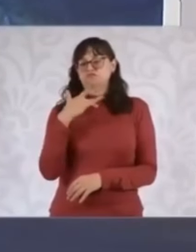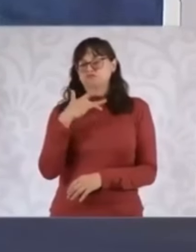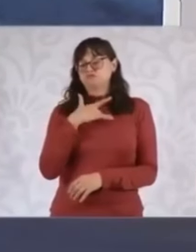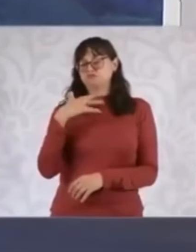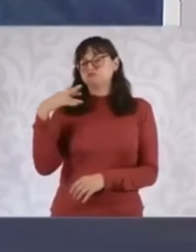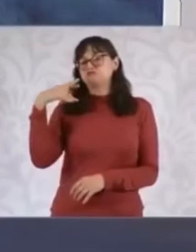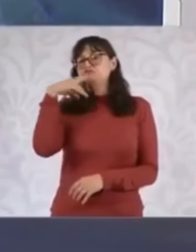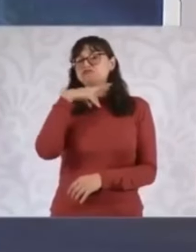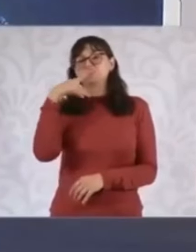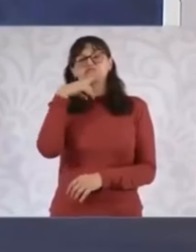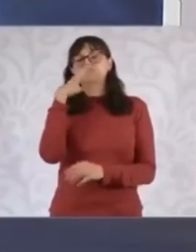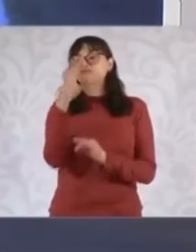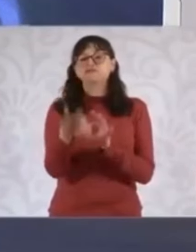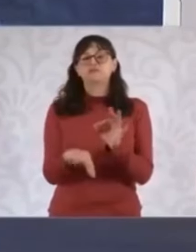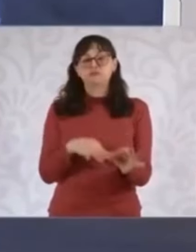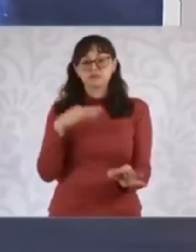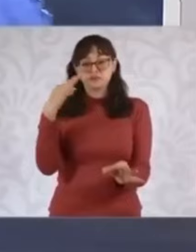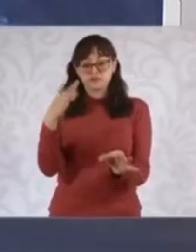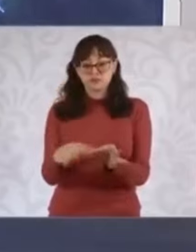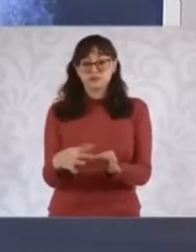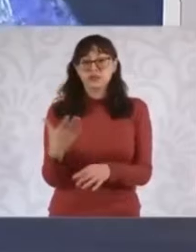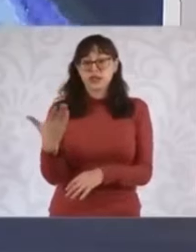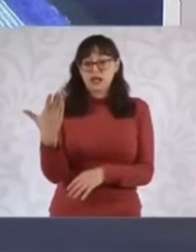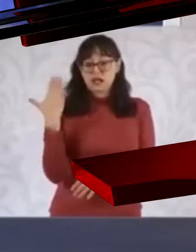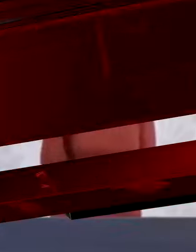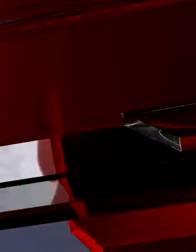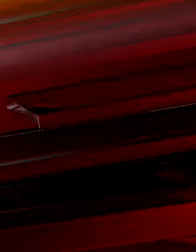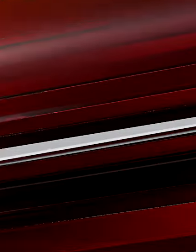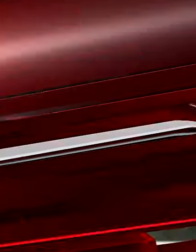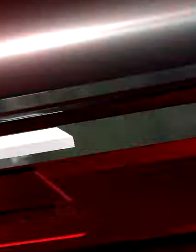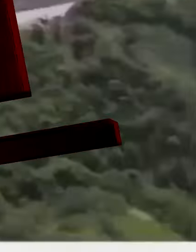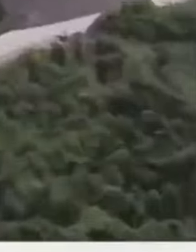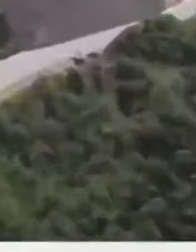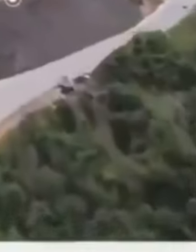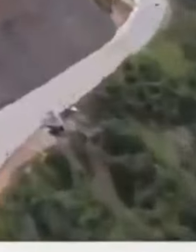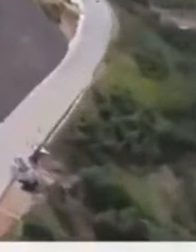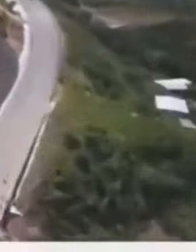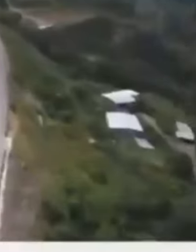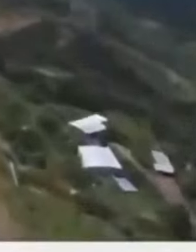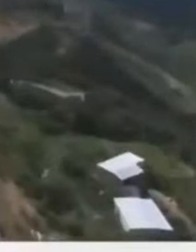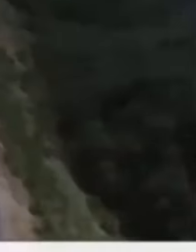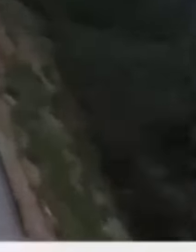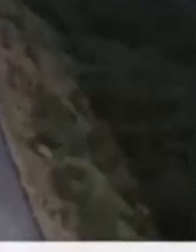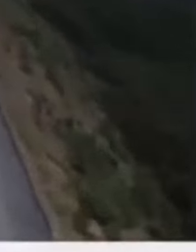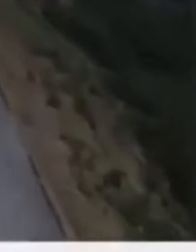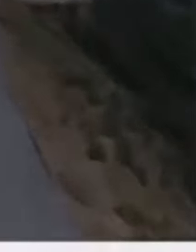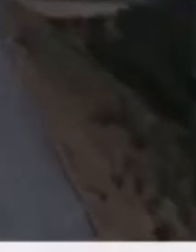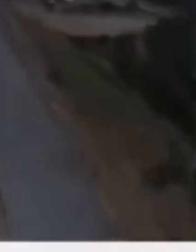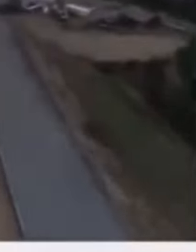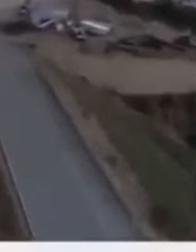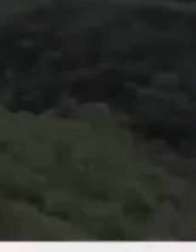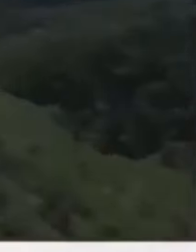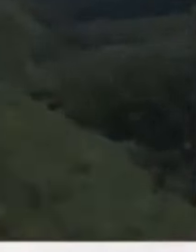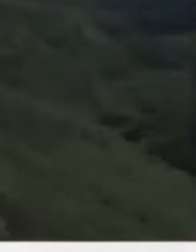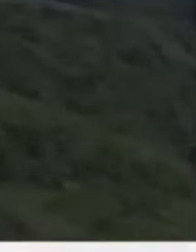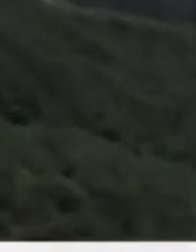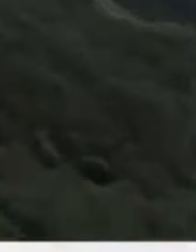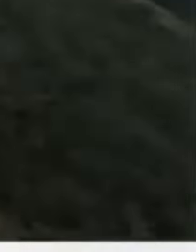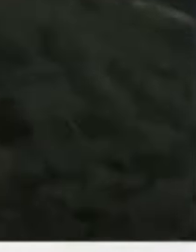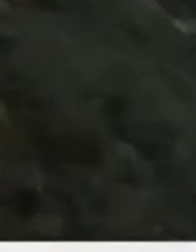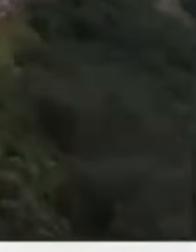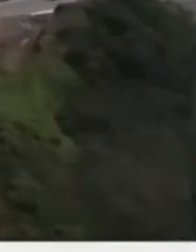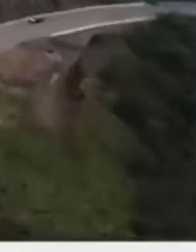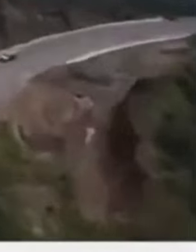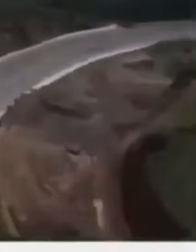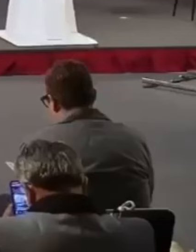concluida. La visitamos en la época de... Recientemente, la Secretaría de Gobierno había